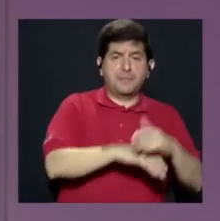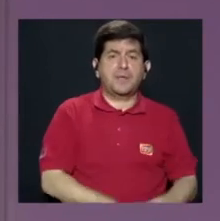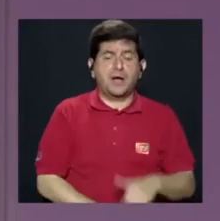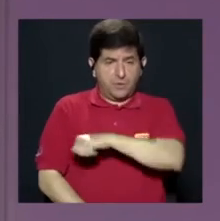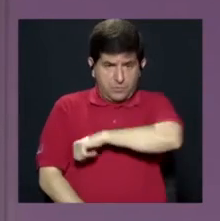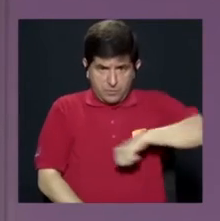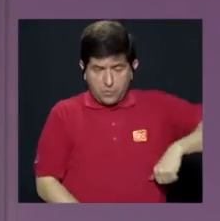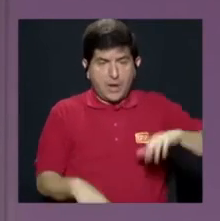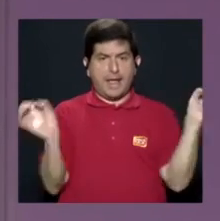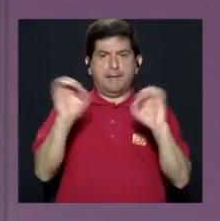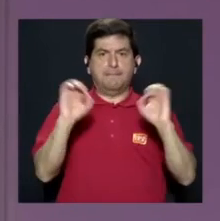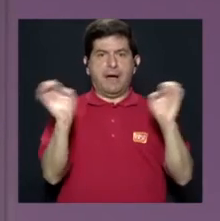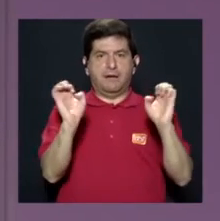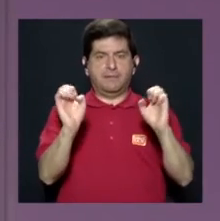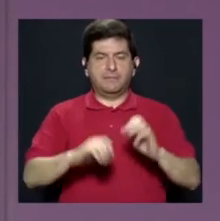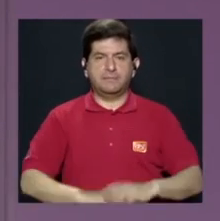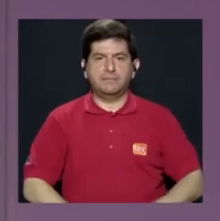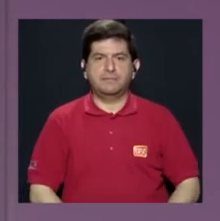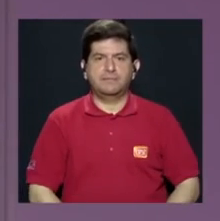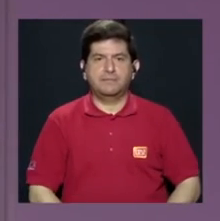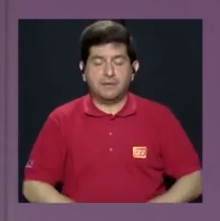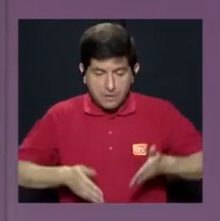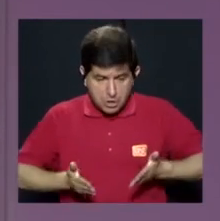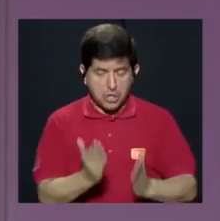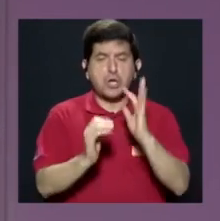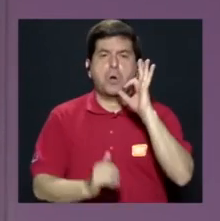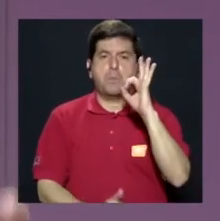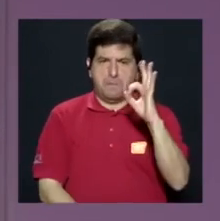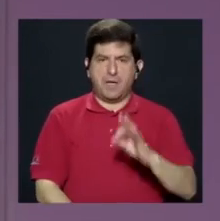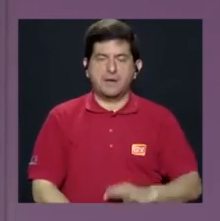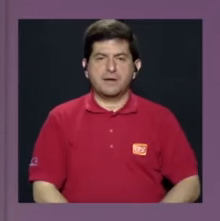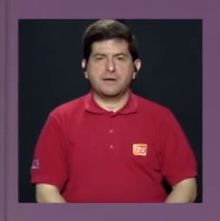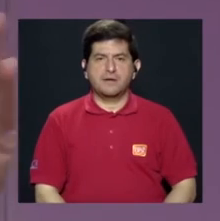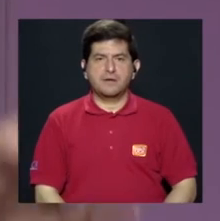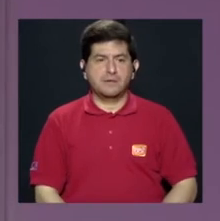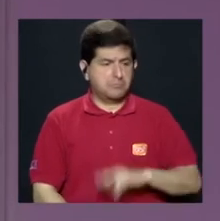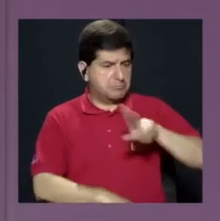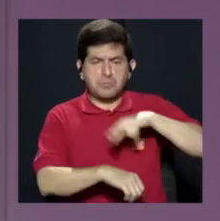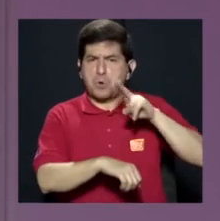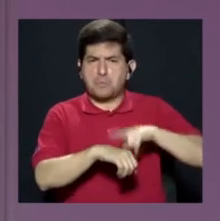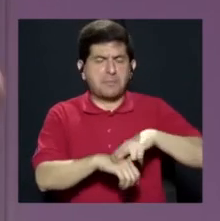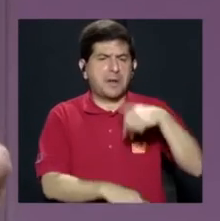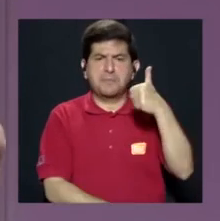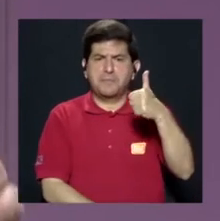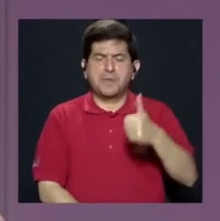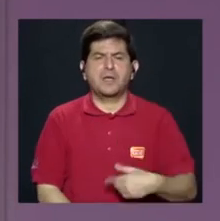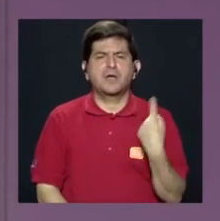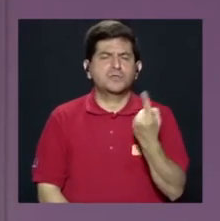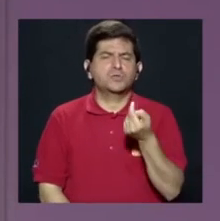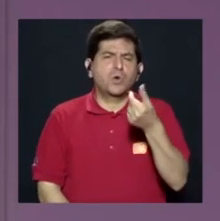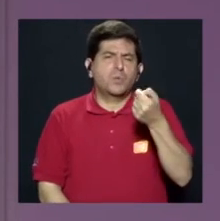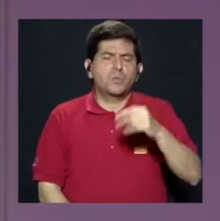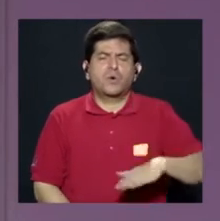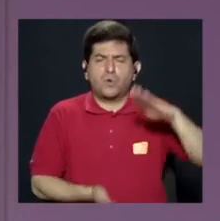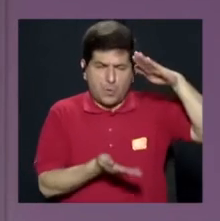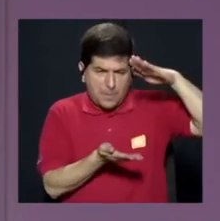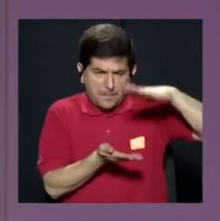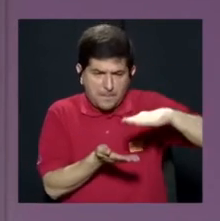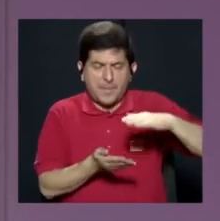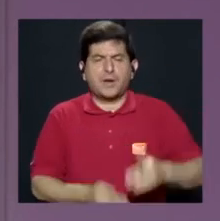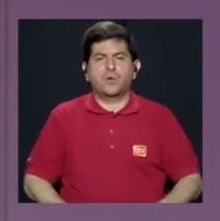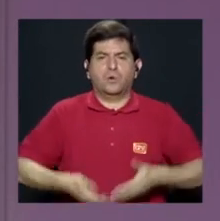cesárea de emergencia y mi hijo nació bien, o sea, mi hijo era un chiquito normal a término, solo un poquito bajo de peso, no